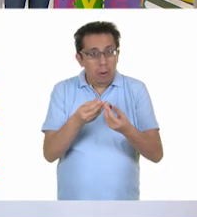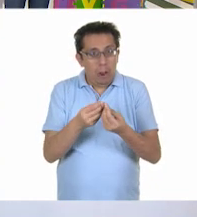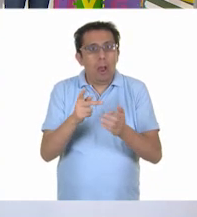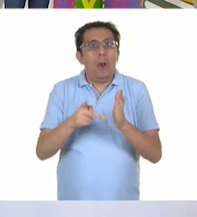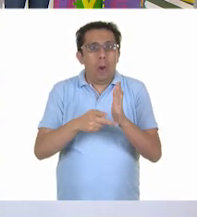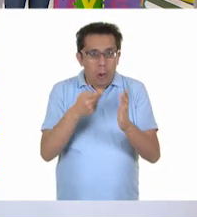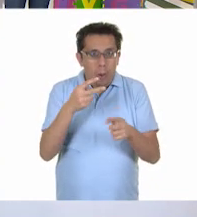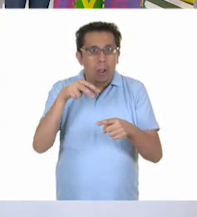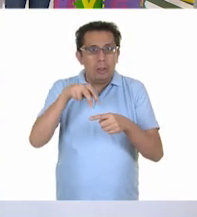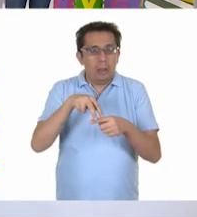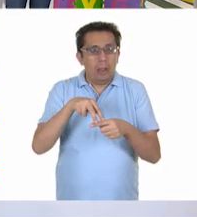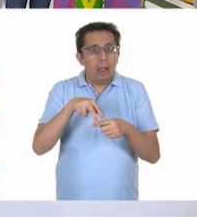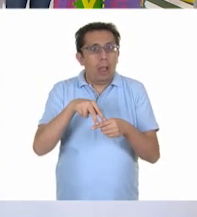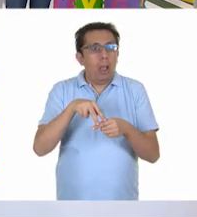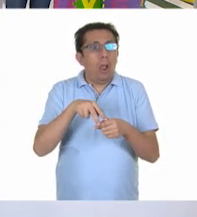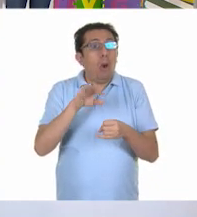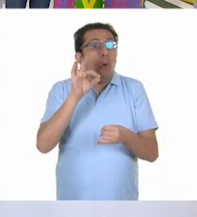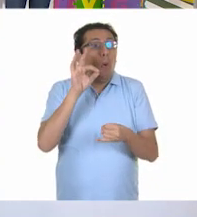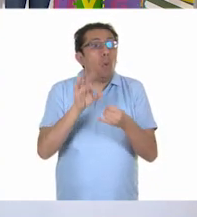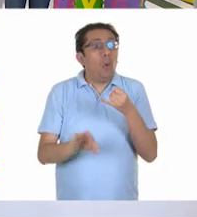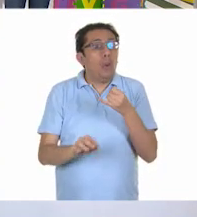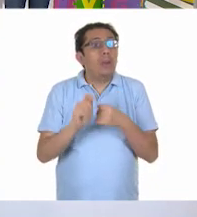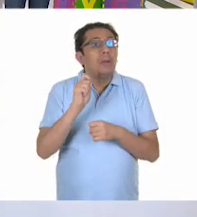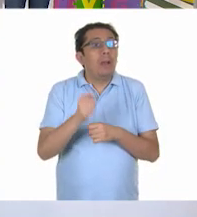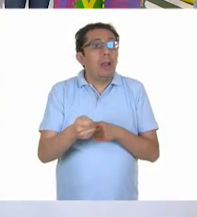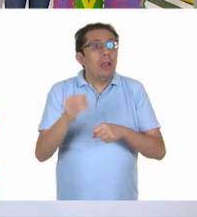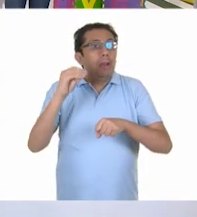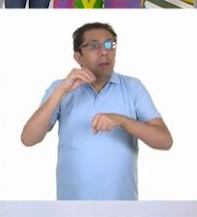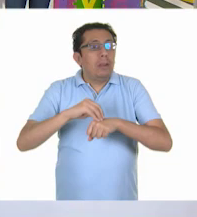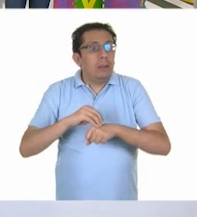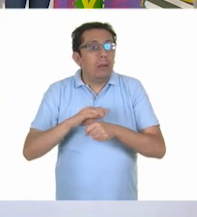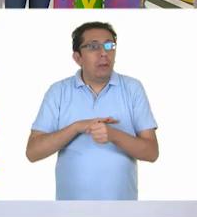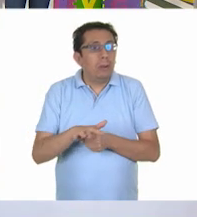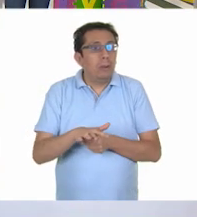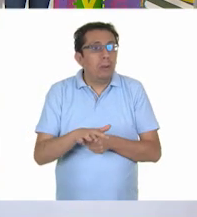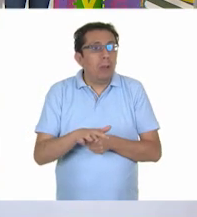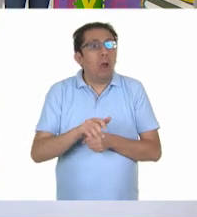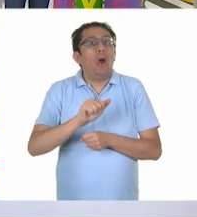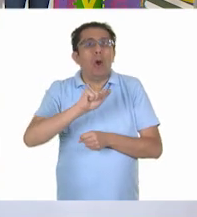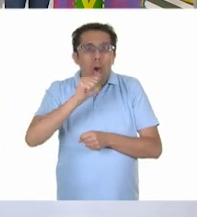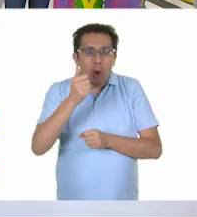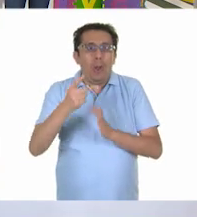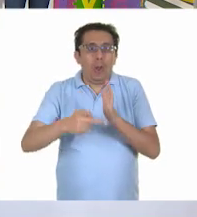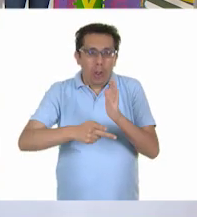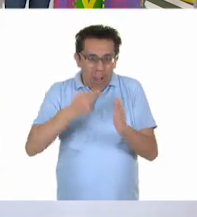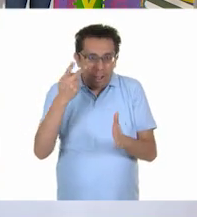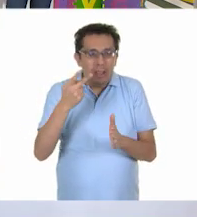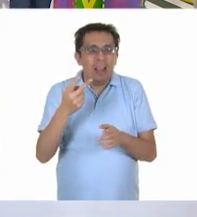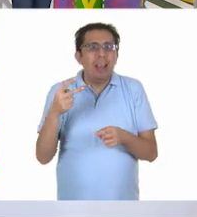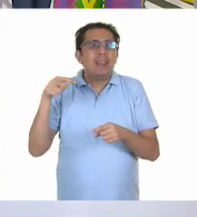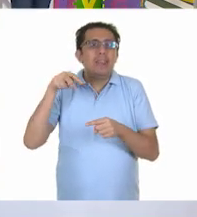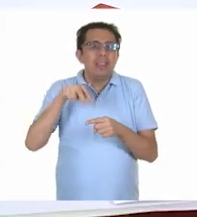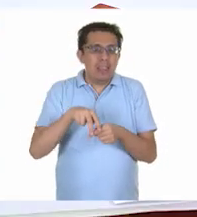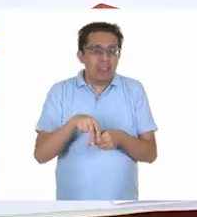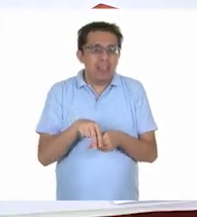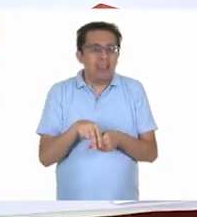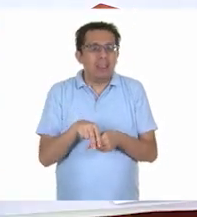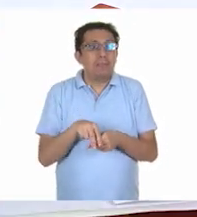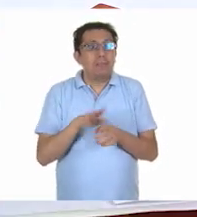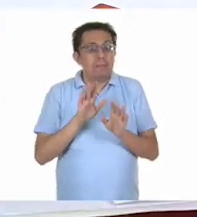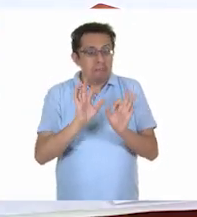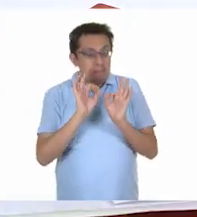Y junto a ese triángulo va otro triángulo. Y al final de ese triángulo lleva... otro